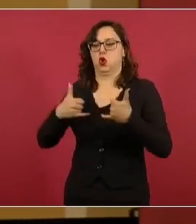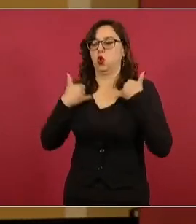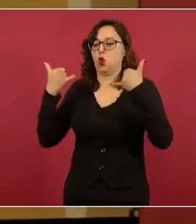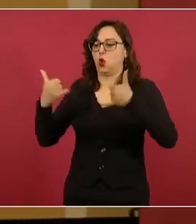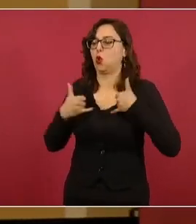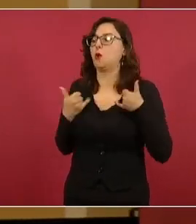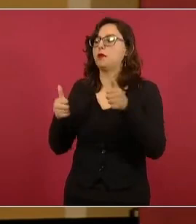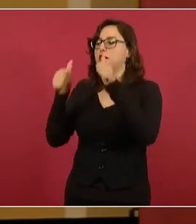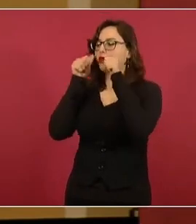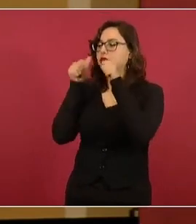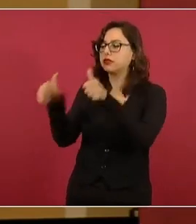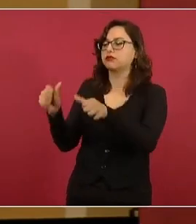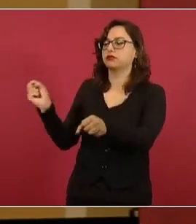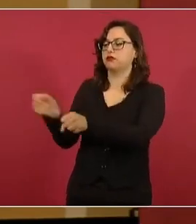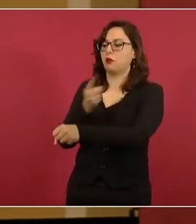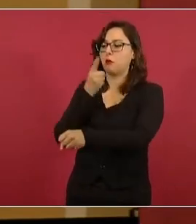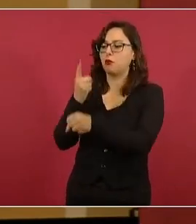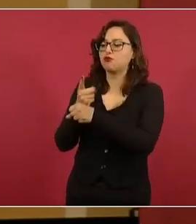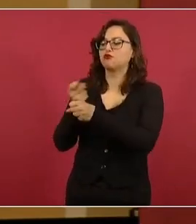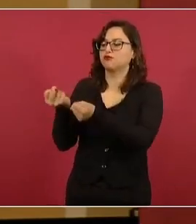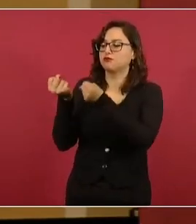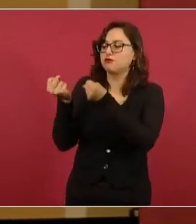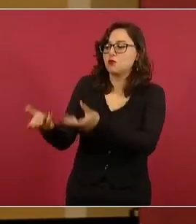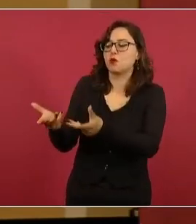oportunidad de trabajo, de estudio,